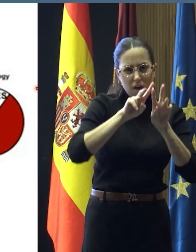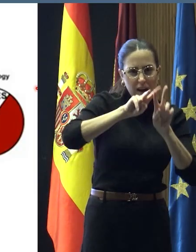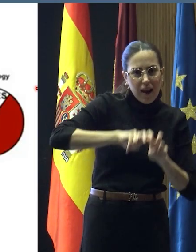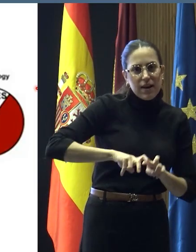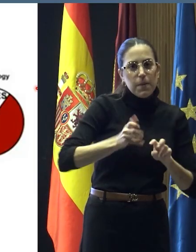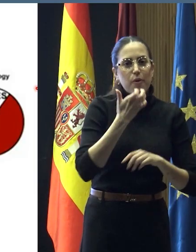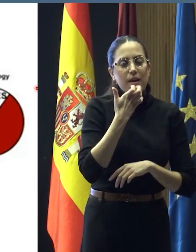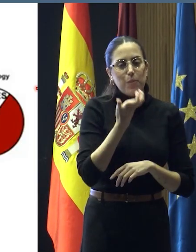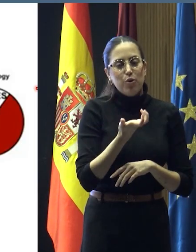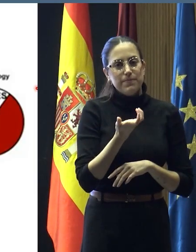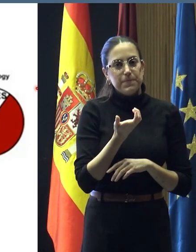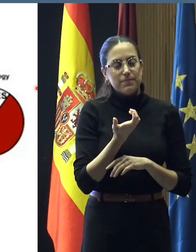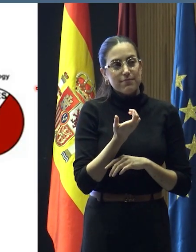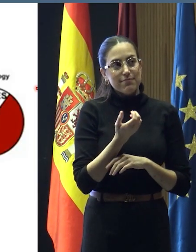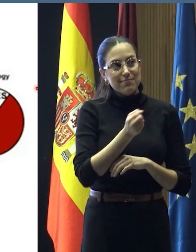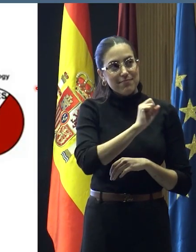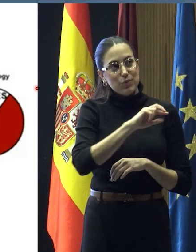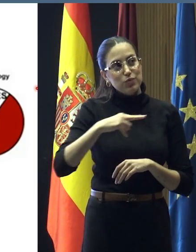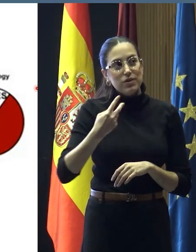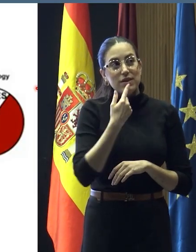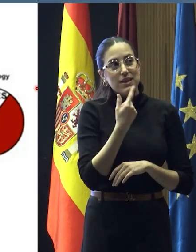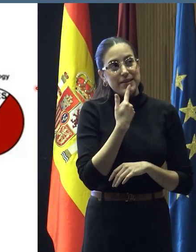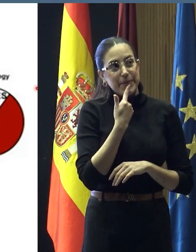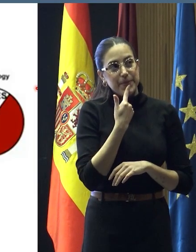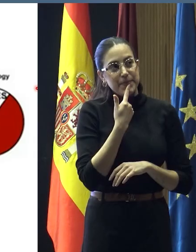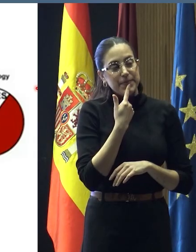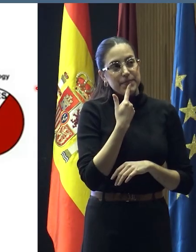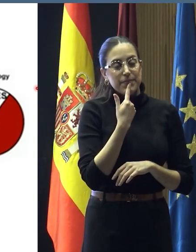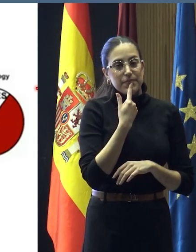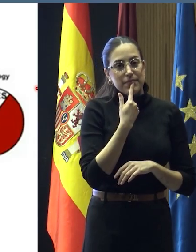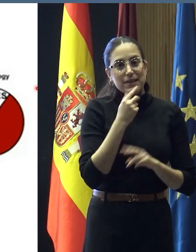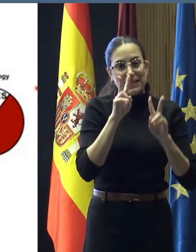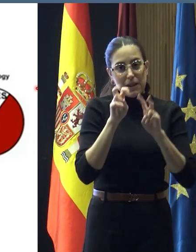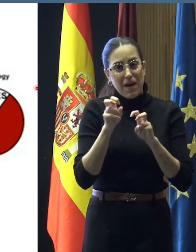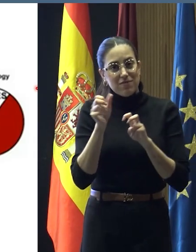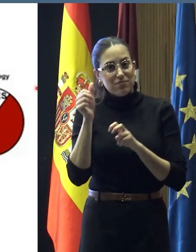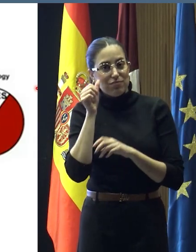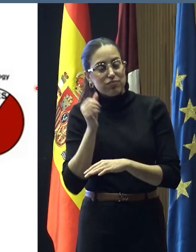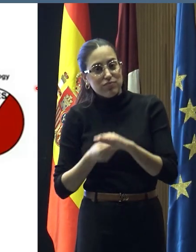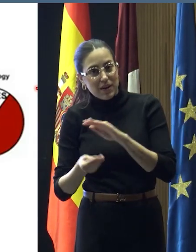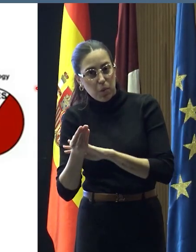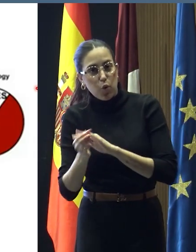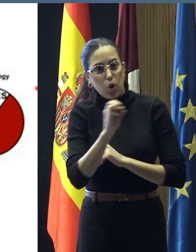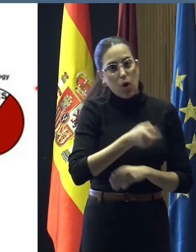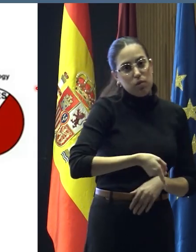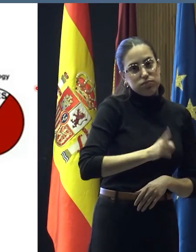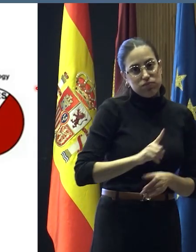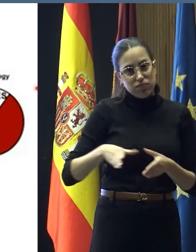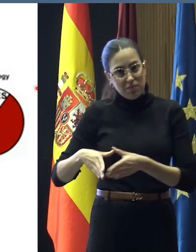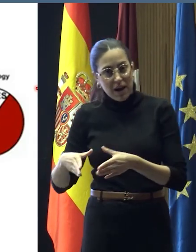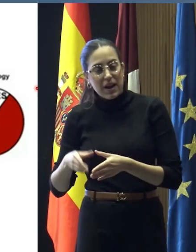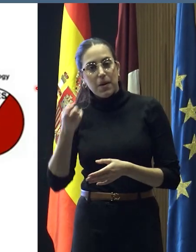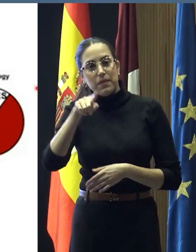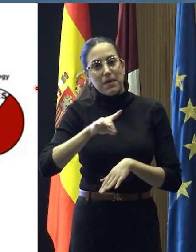solo la disciplina que estudia los órganos reproductores, enfermedades obstétricas, enfermedades